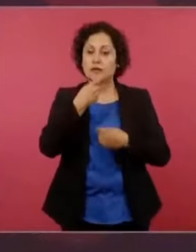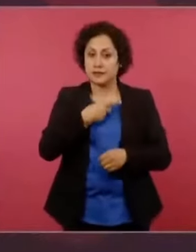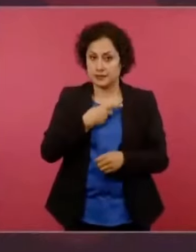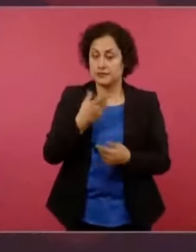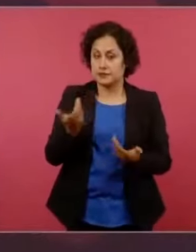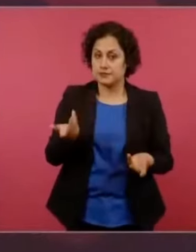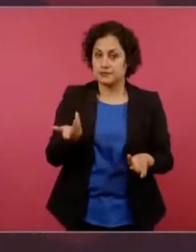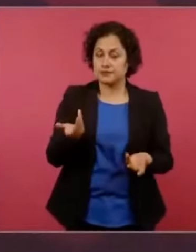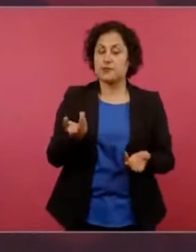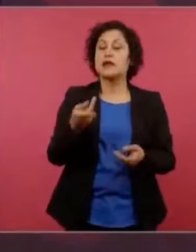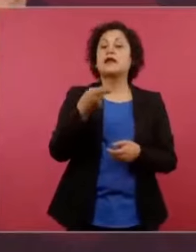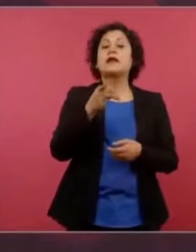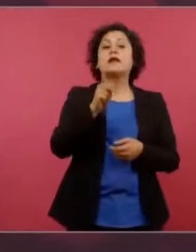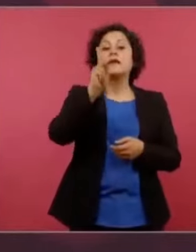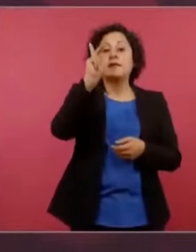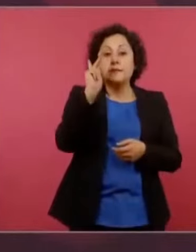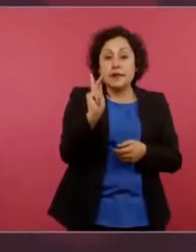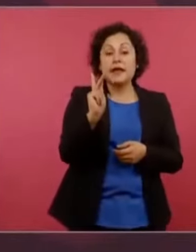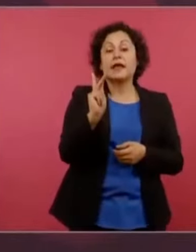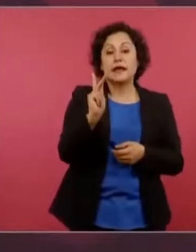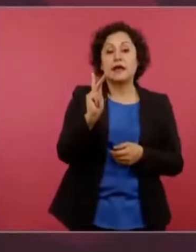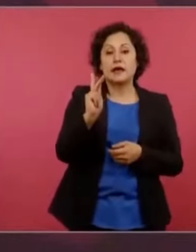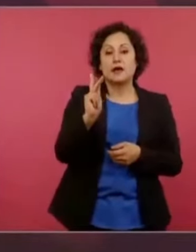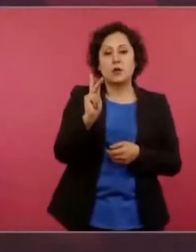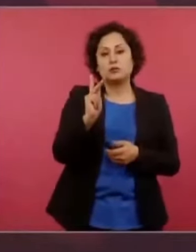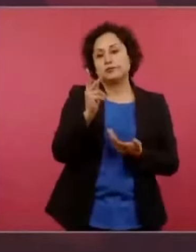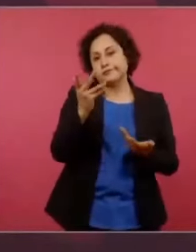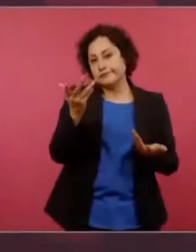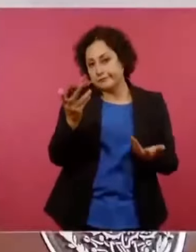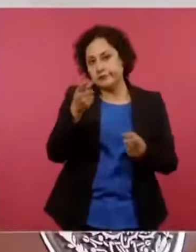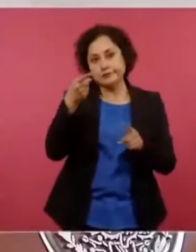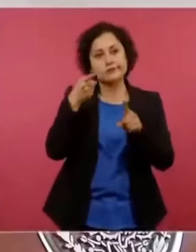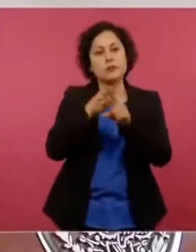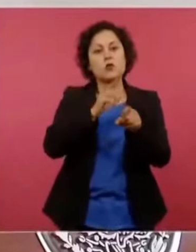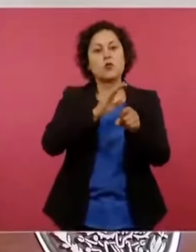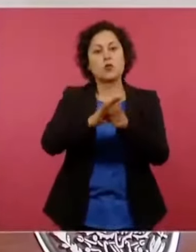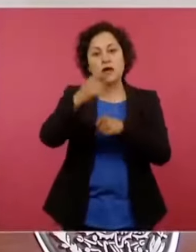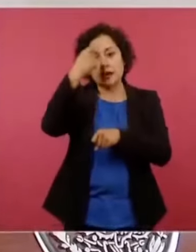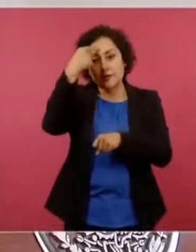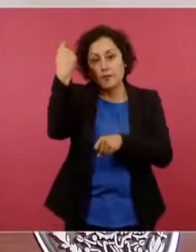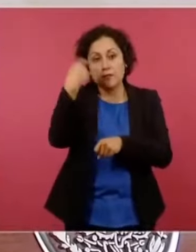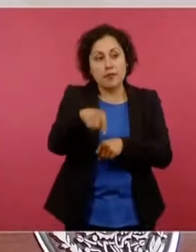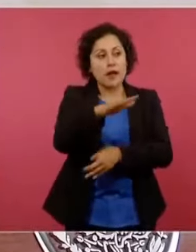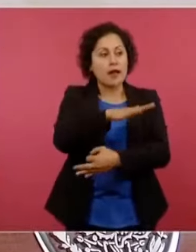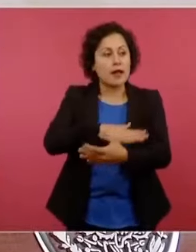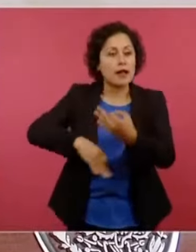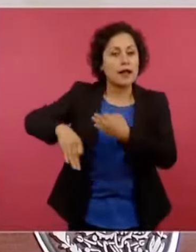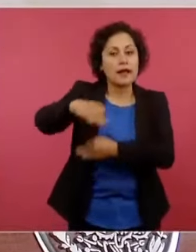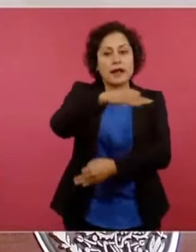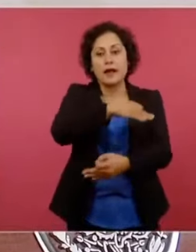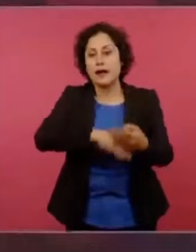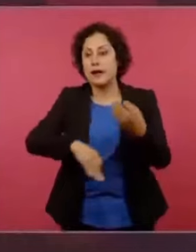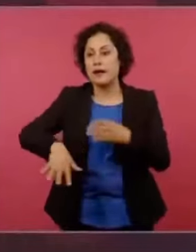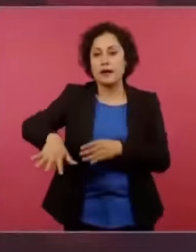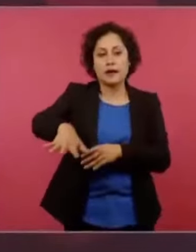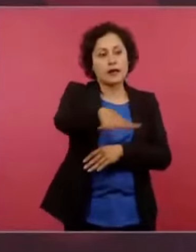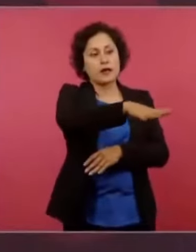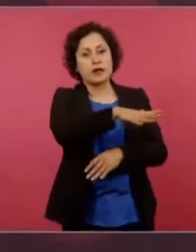pero la idea es que sea para todos, garantizar el derecho a la